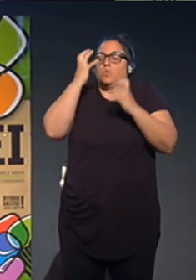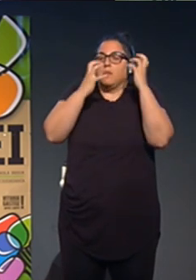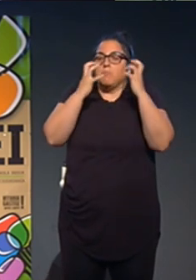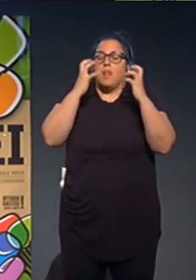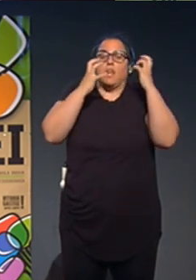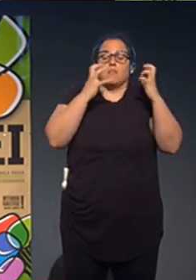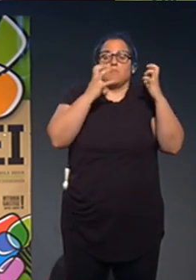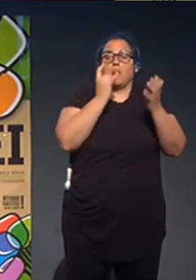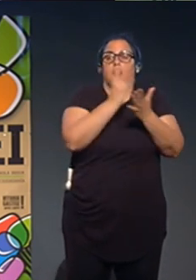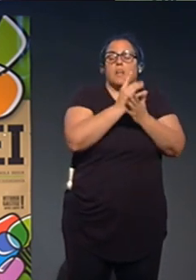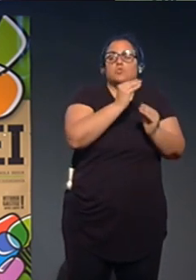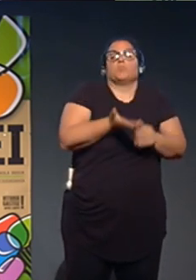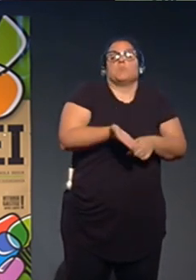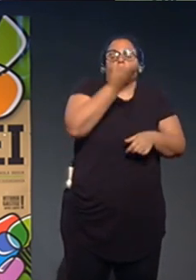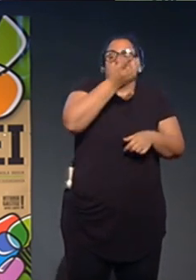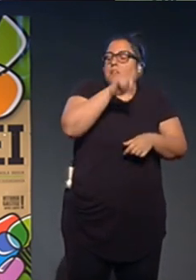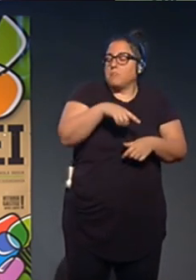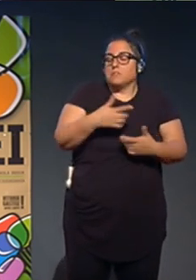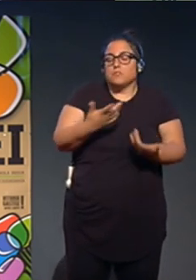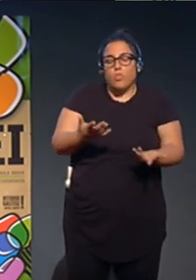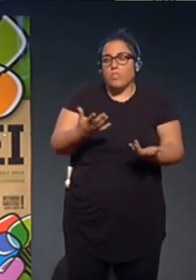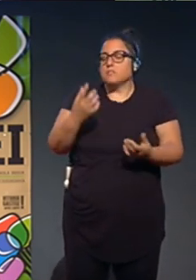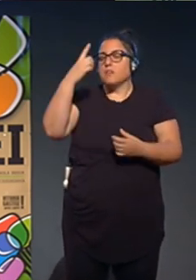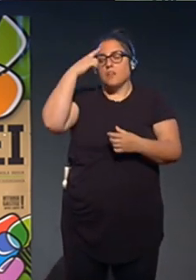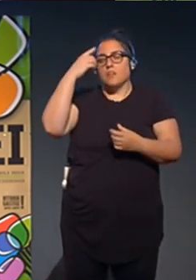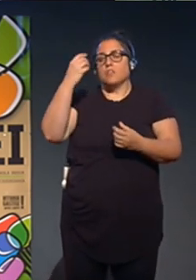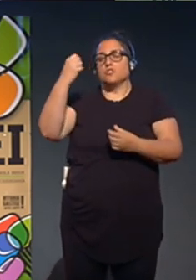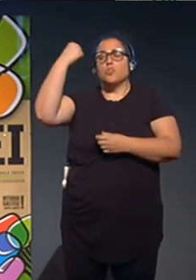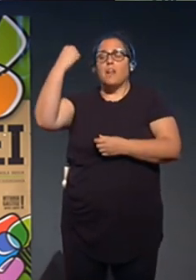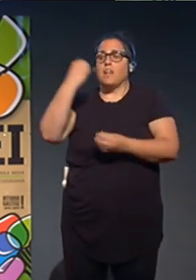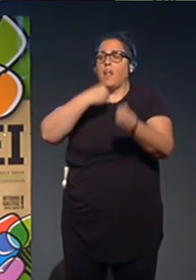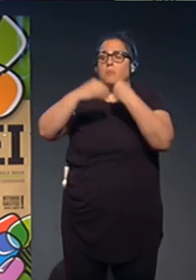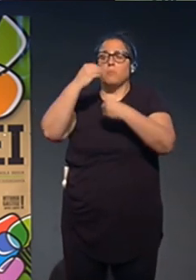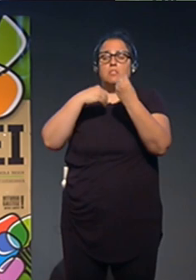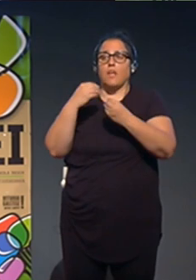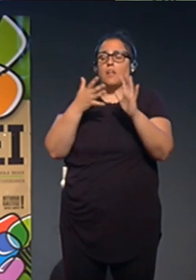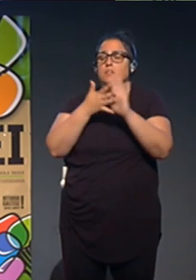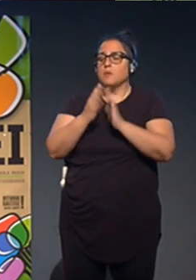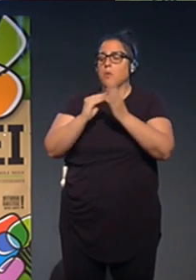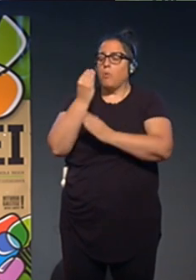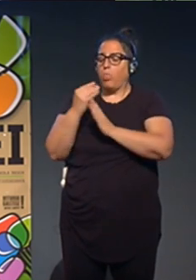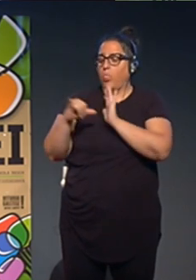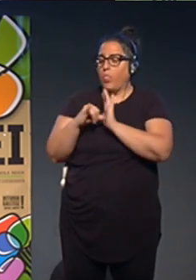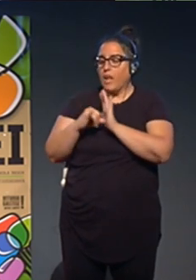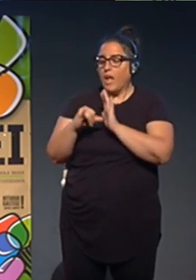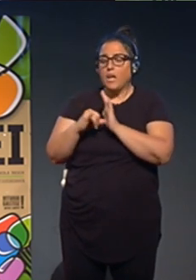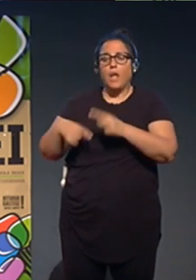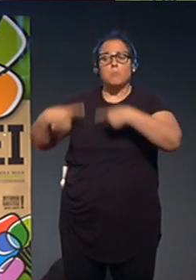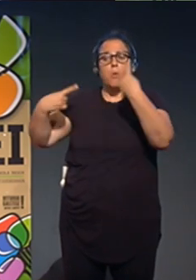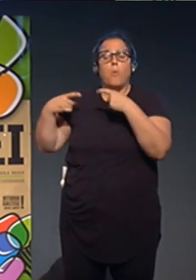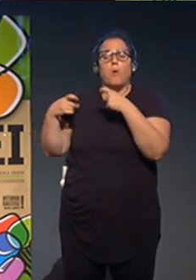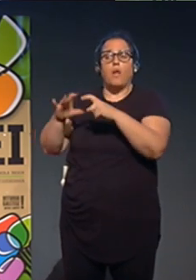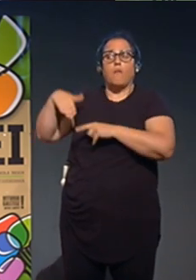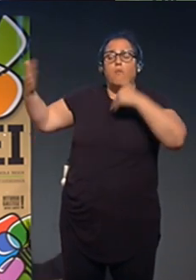alimentaria capacidad de producir en cercanía no nos van a afectar losos los conflictos exteriores